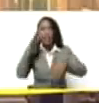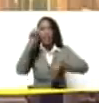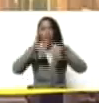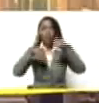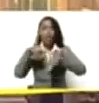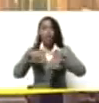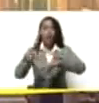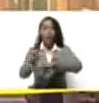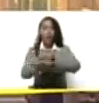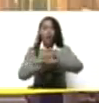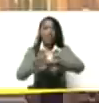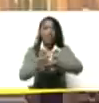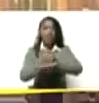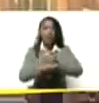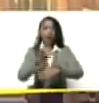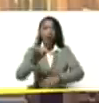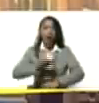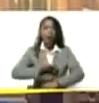aspiramos